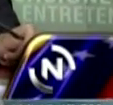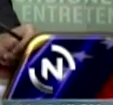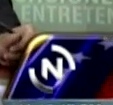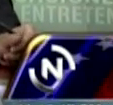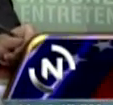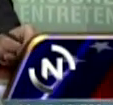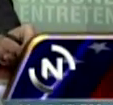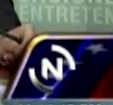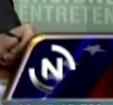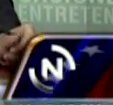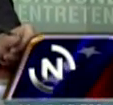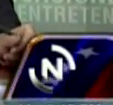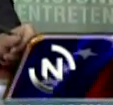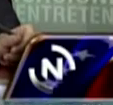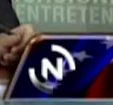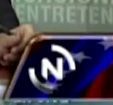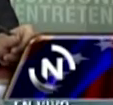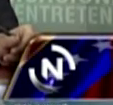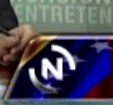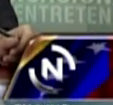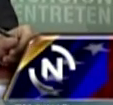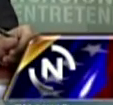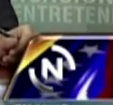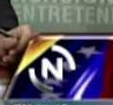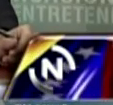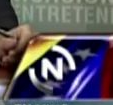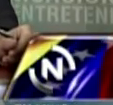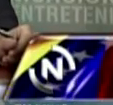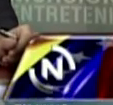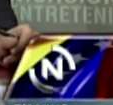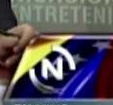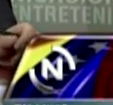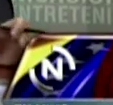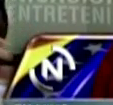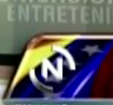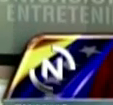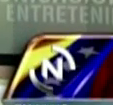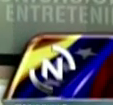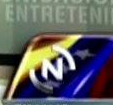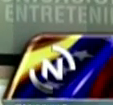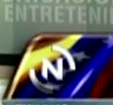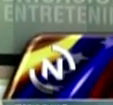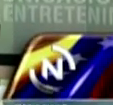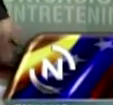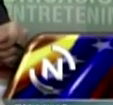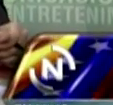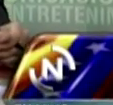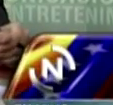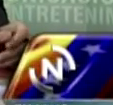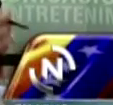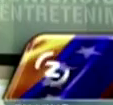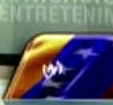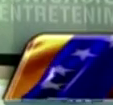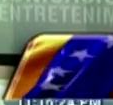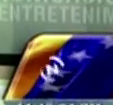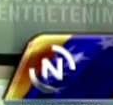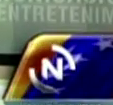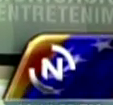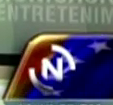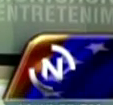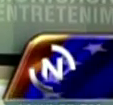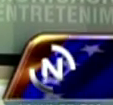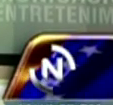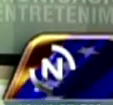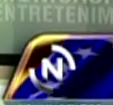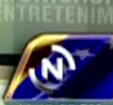Bien, gobierno eficiencia en la calle en el estado Lara por parte del presidente de la República, Nicolás Maduro. Importantes acuerdos en esta entidad en materia